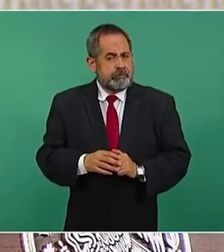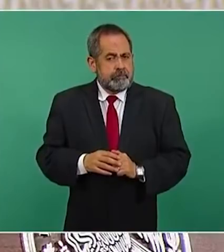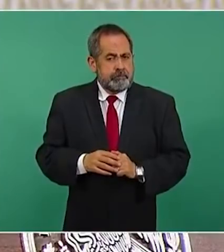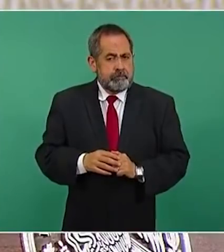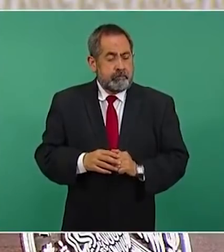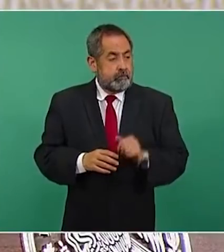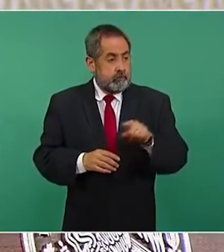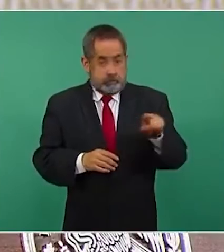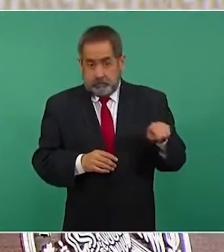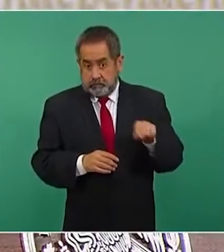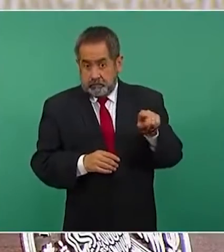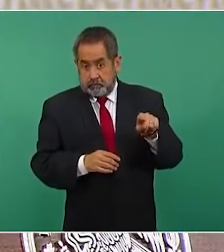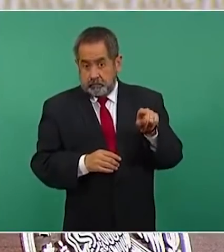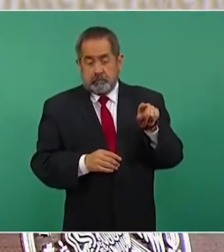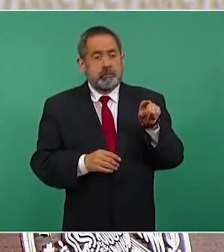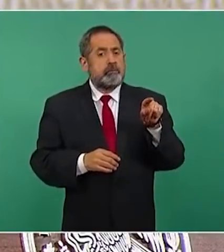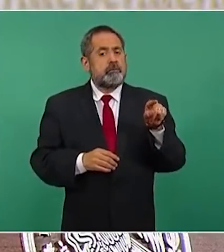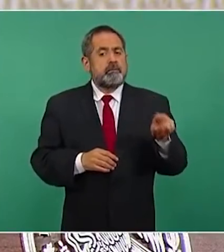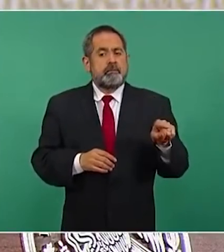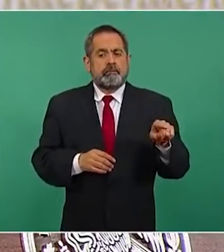van ellos a